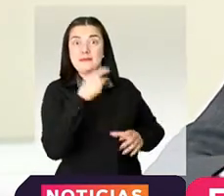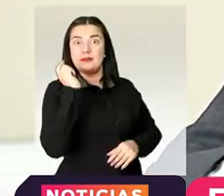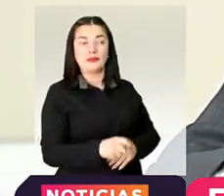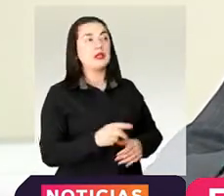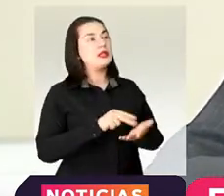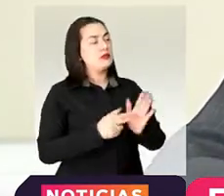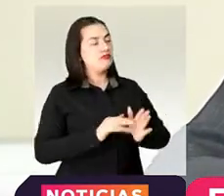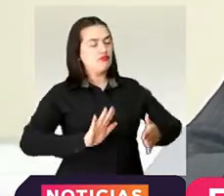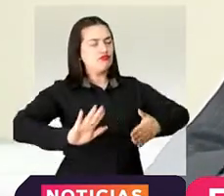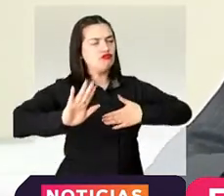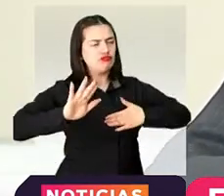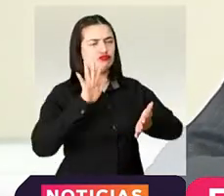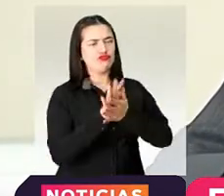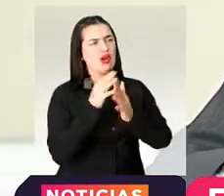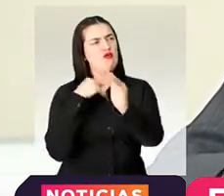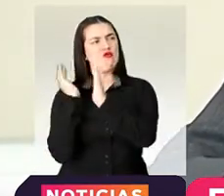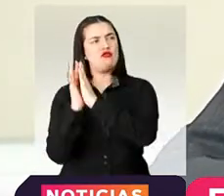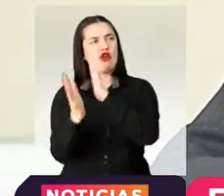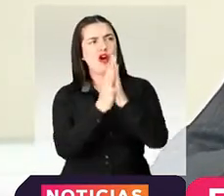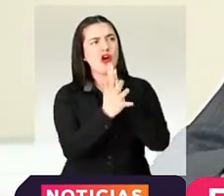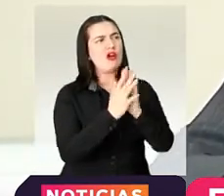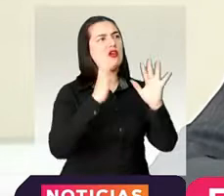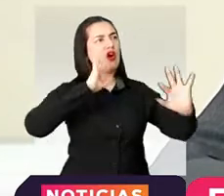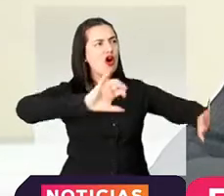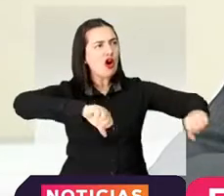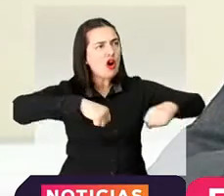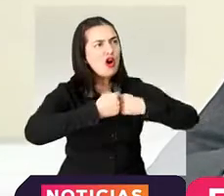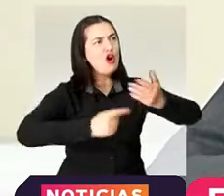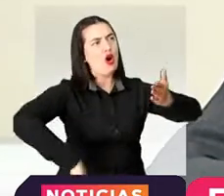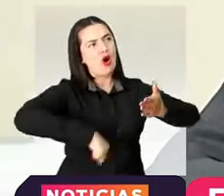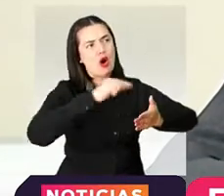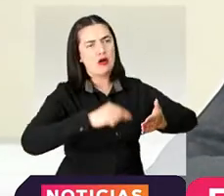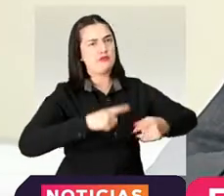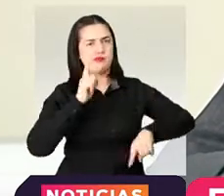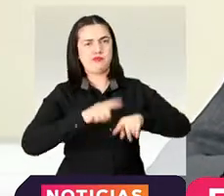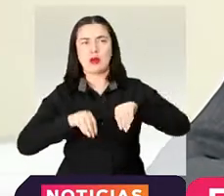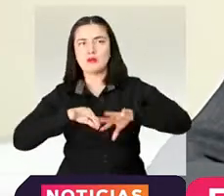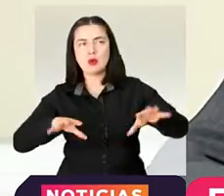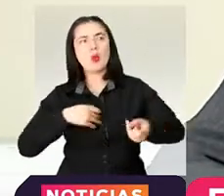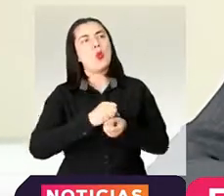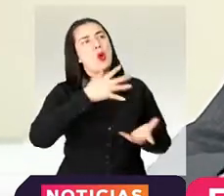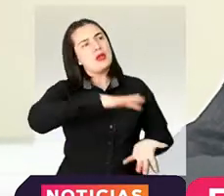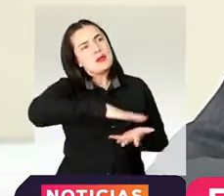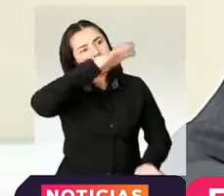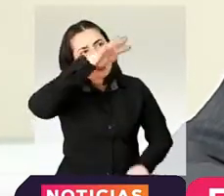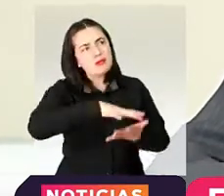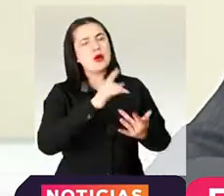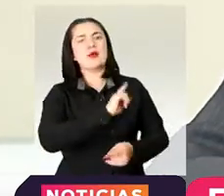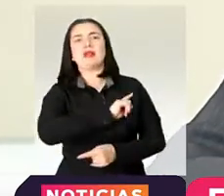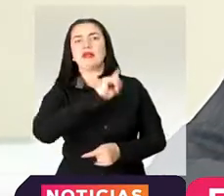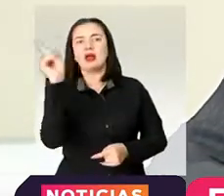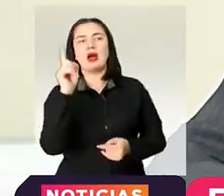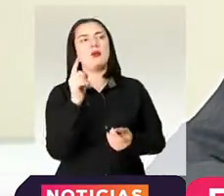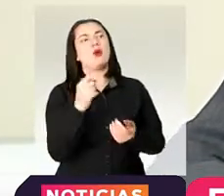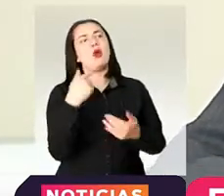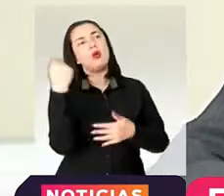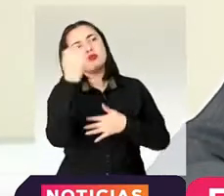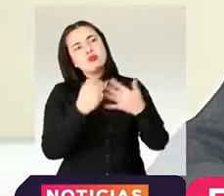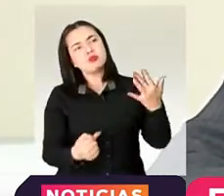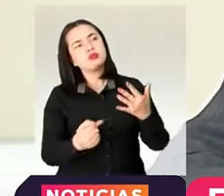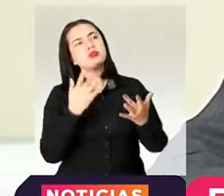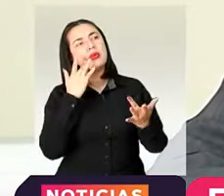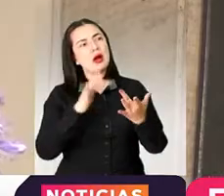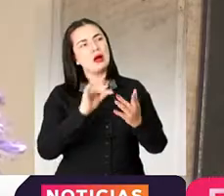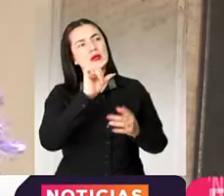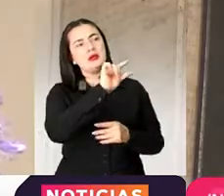revelar la información de los convenios, contratos, cantidades ni condiciones de las vacunas que se